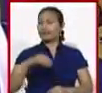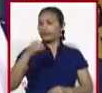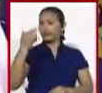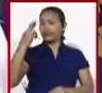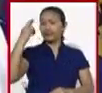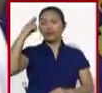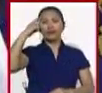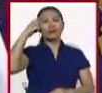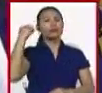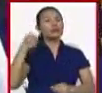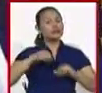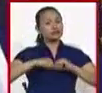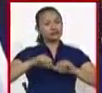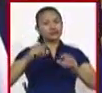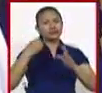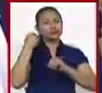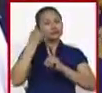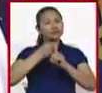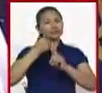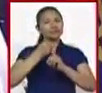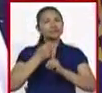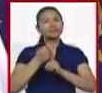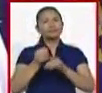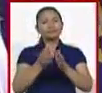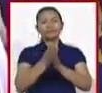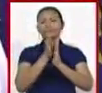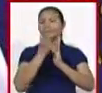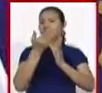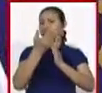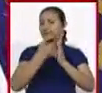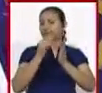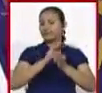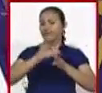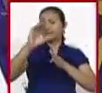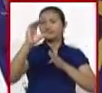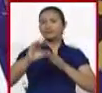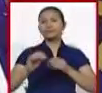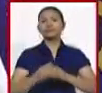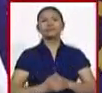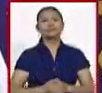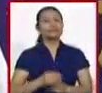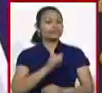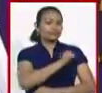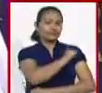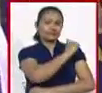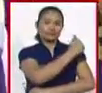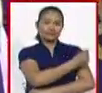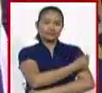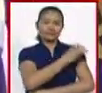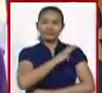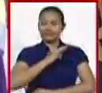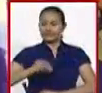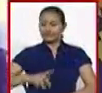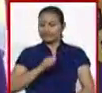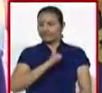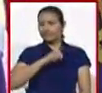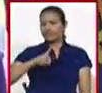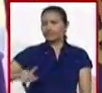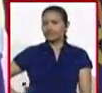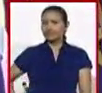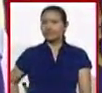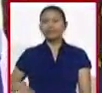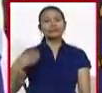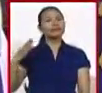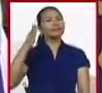de las cosas también que venimos pidiendo en el pleo petitorio es que nos cumplan las autoridades municipales, la alcaldía más que